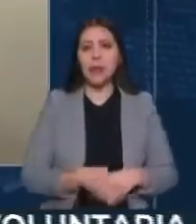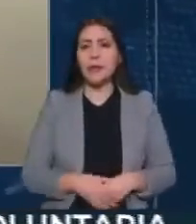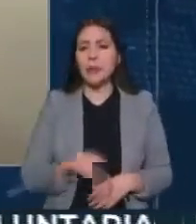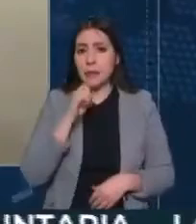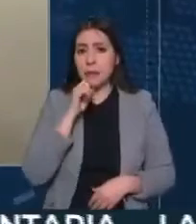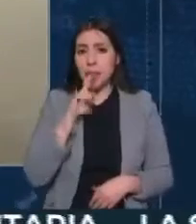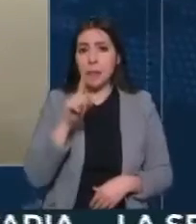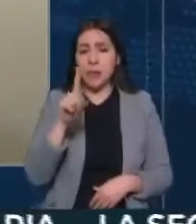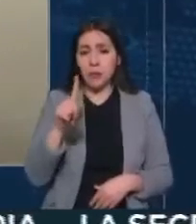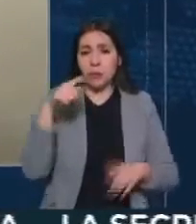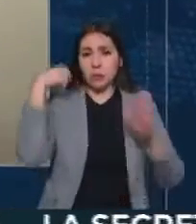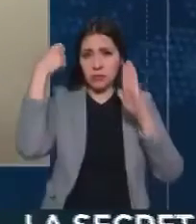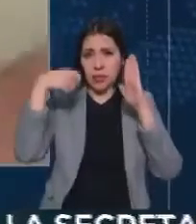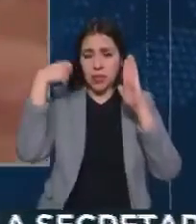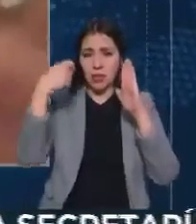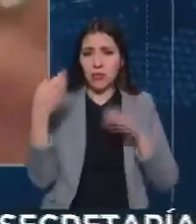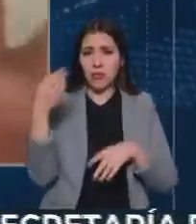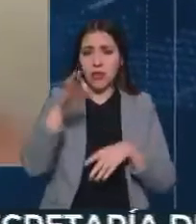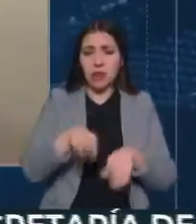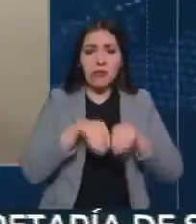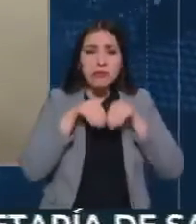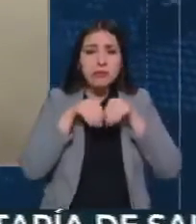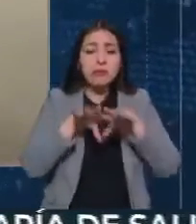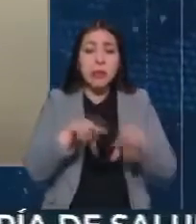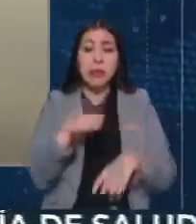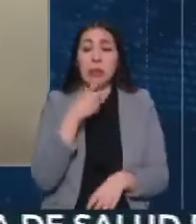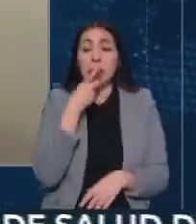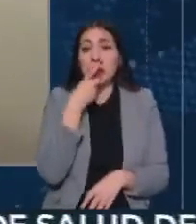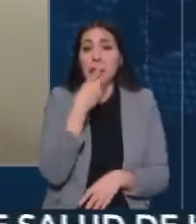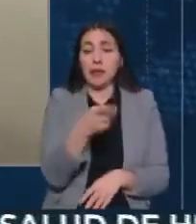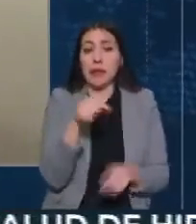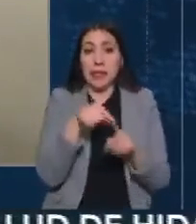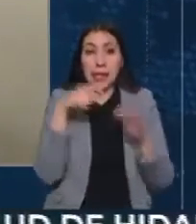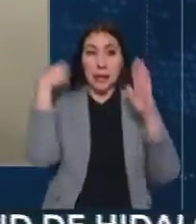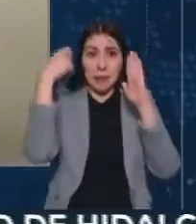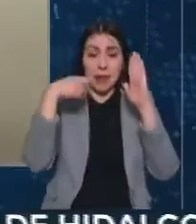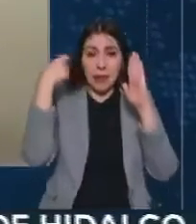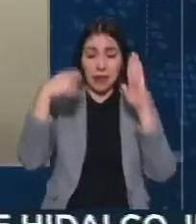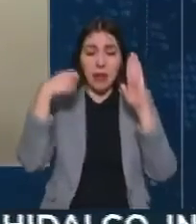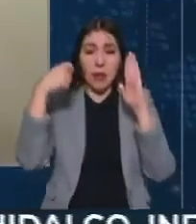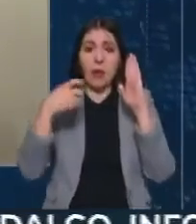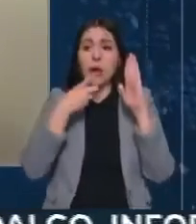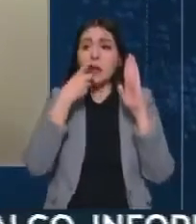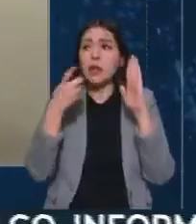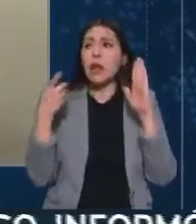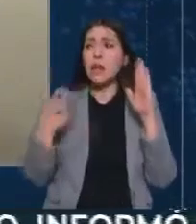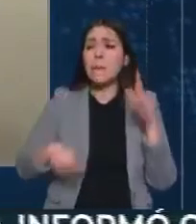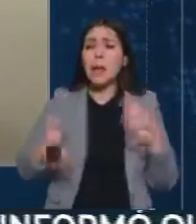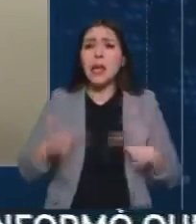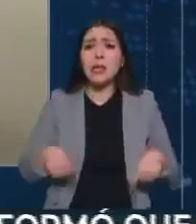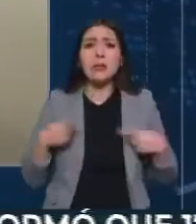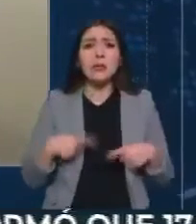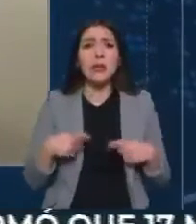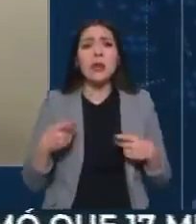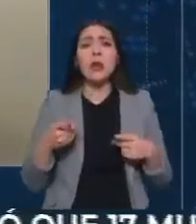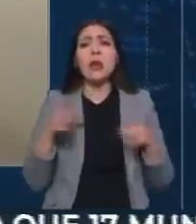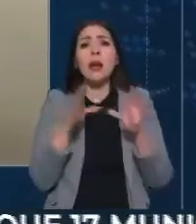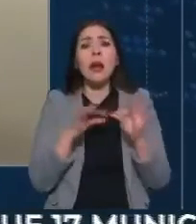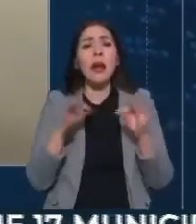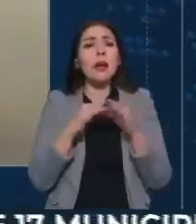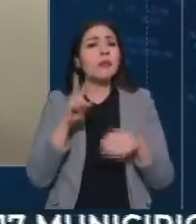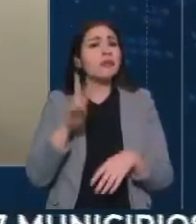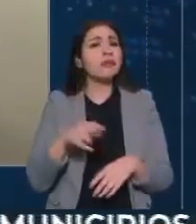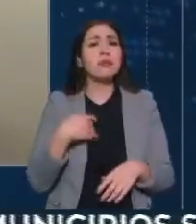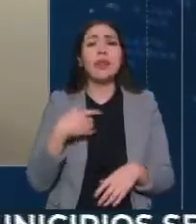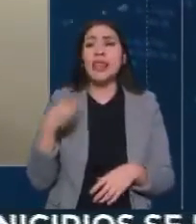video falso que muestra un supuesto testimonio de cómo la gente no está contenta con el avance del programa. Ya se demostró que es